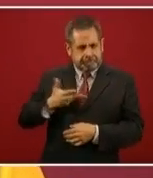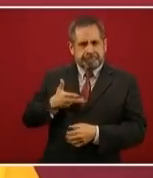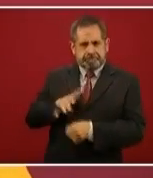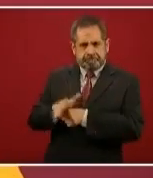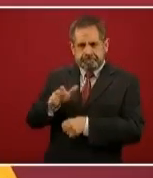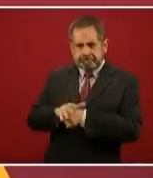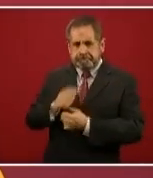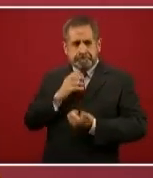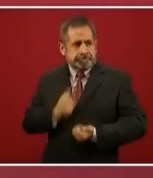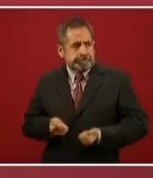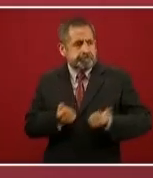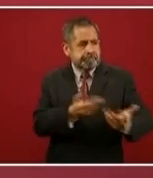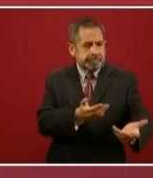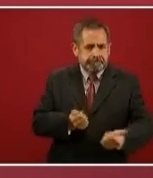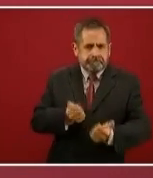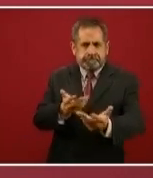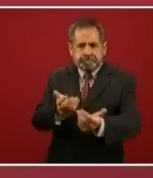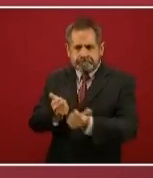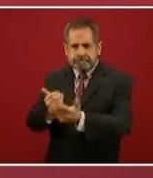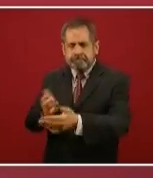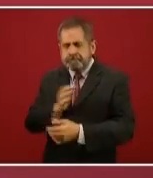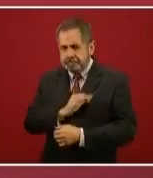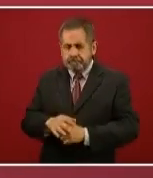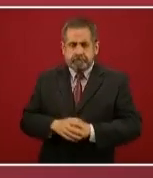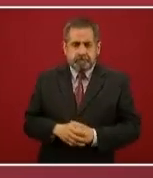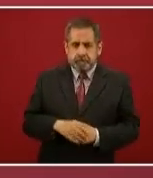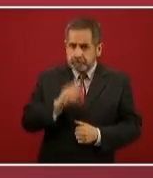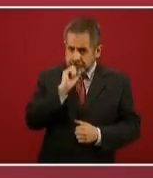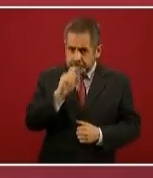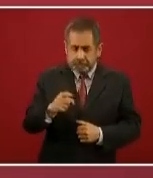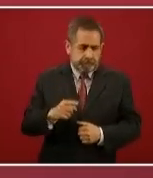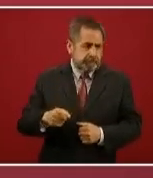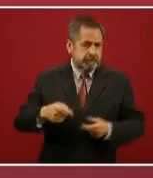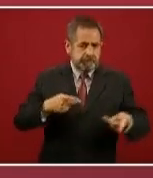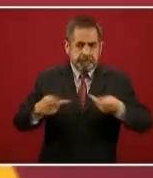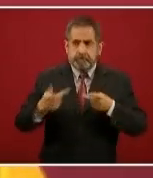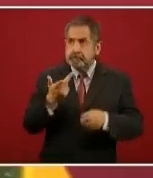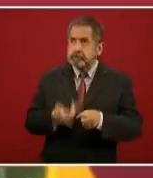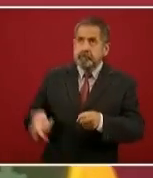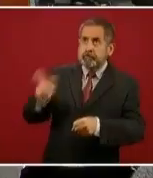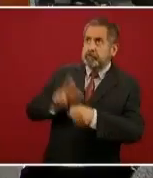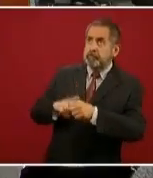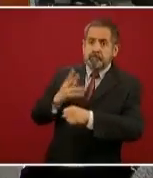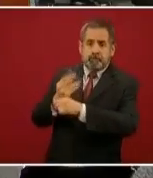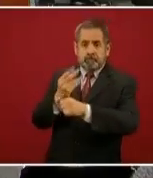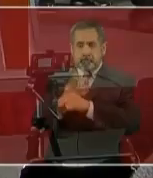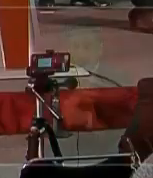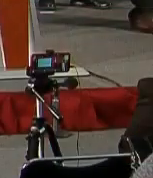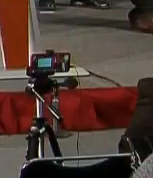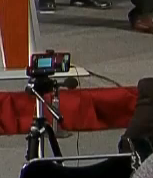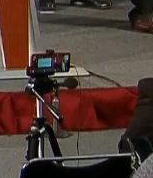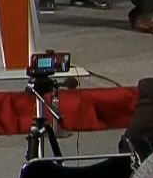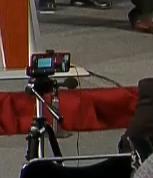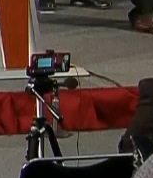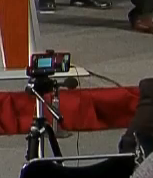área también de alimentación. La preparación de nuestras instalaciones hospitalarias